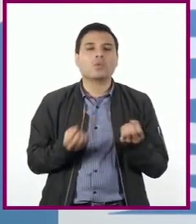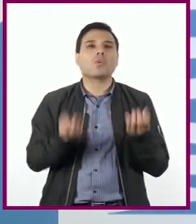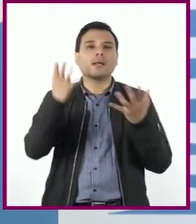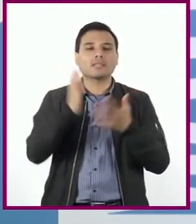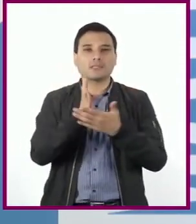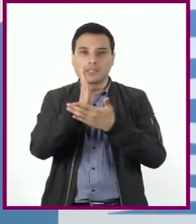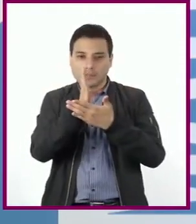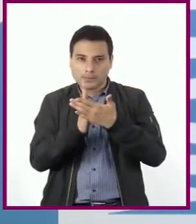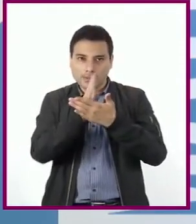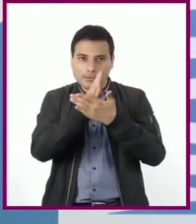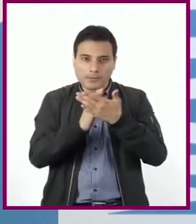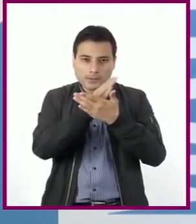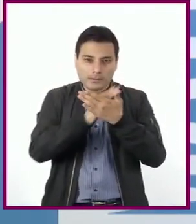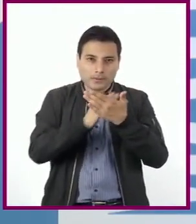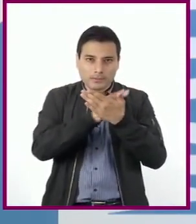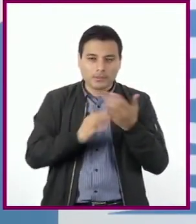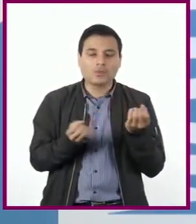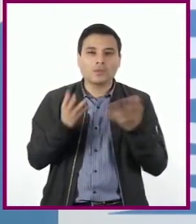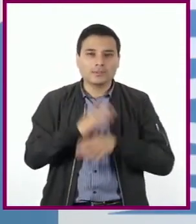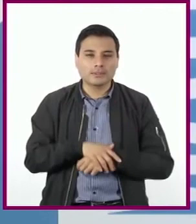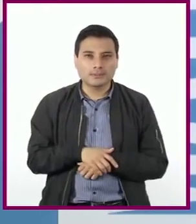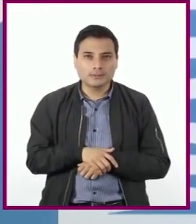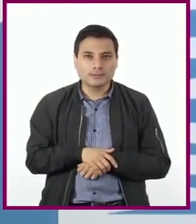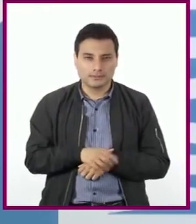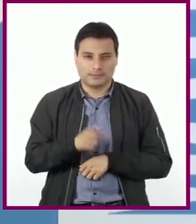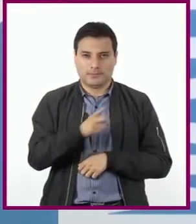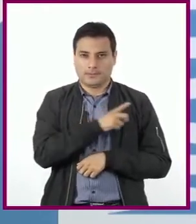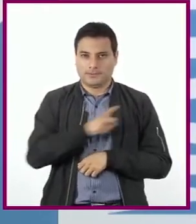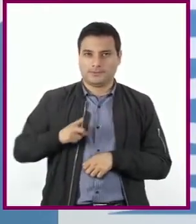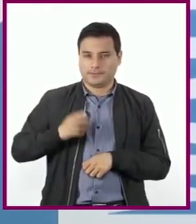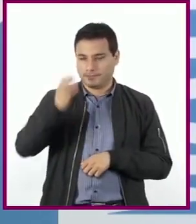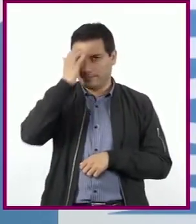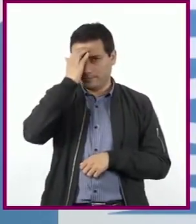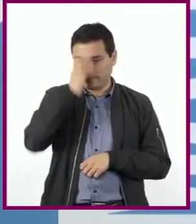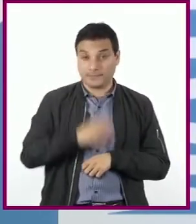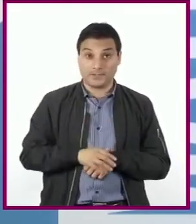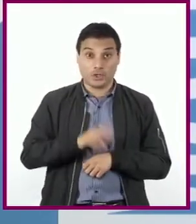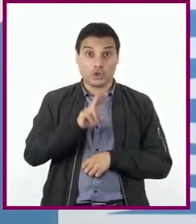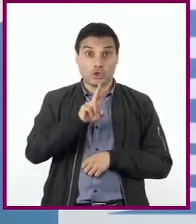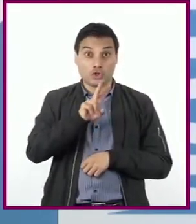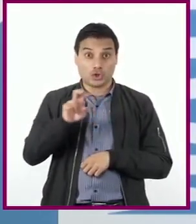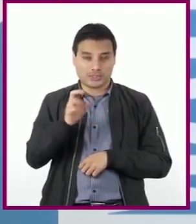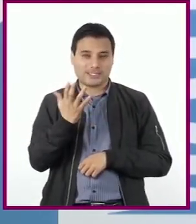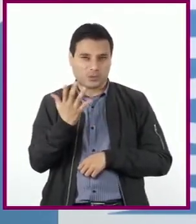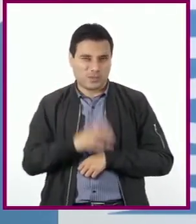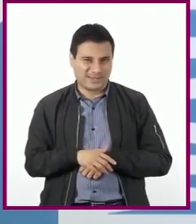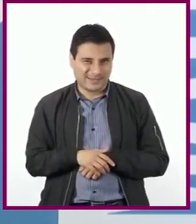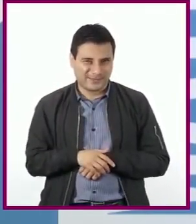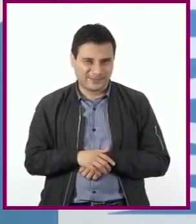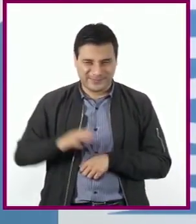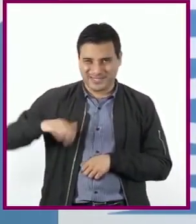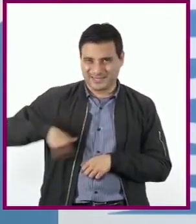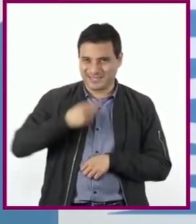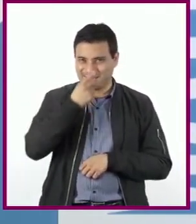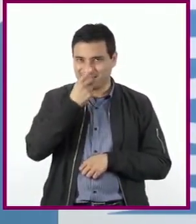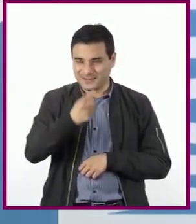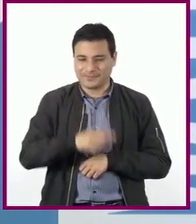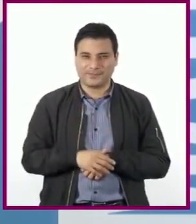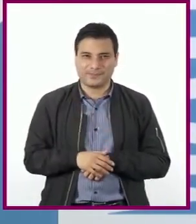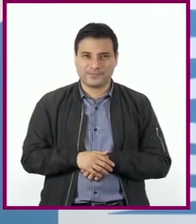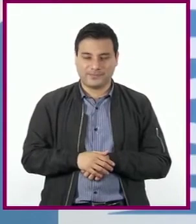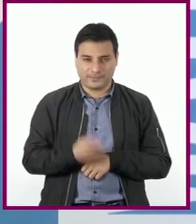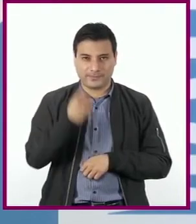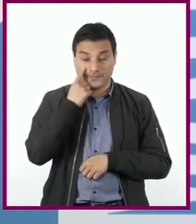total o la unidad, es decir, las 250 galletas. En la fracción 2/5,